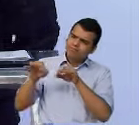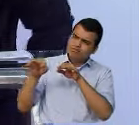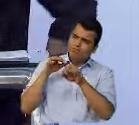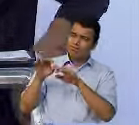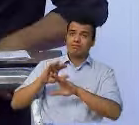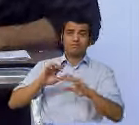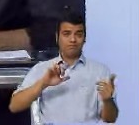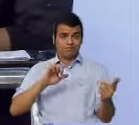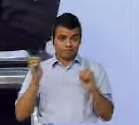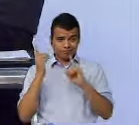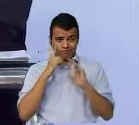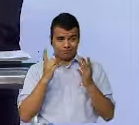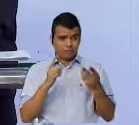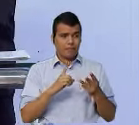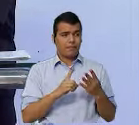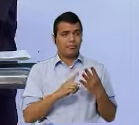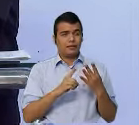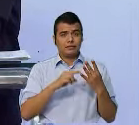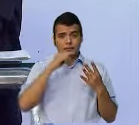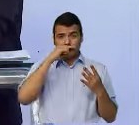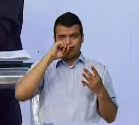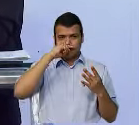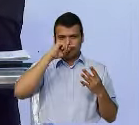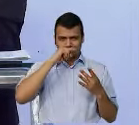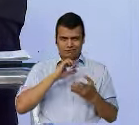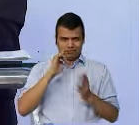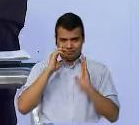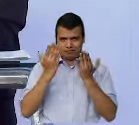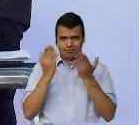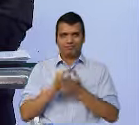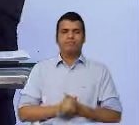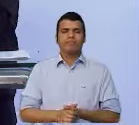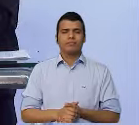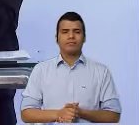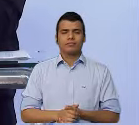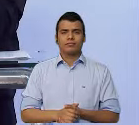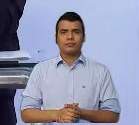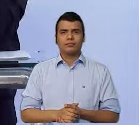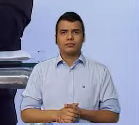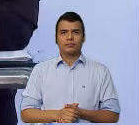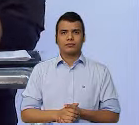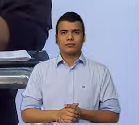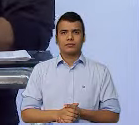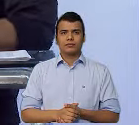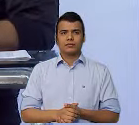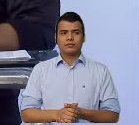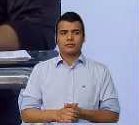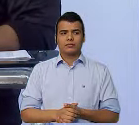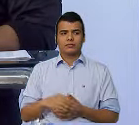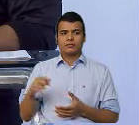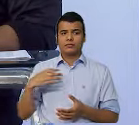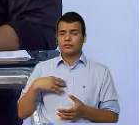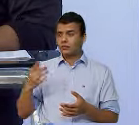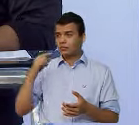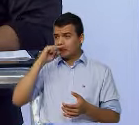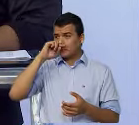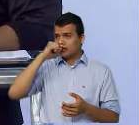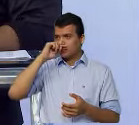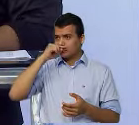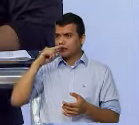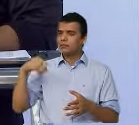Luego le agregamos canela. A ver, venga, yo le ayudo a sostener aquí el plato así para que se vea cómo está quedando esto de bueno. Eso es canela, ¿no? Canela. Canela en polvo.